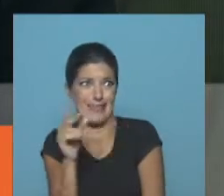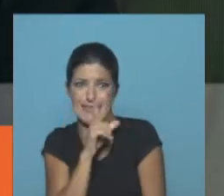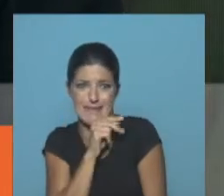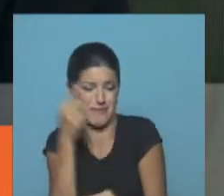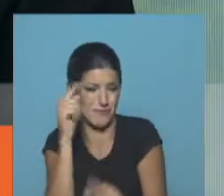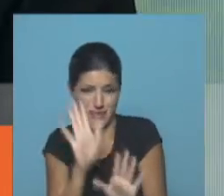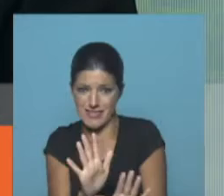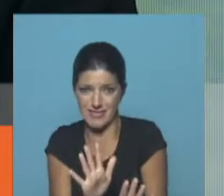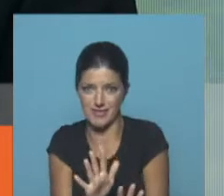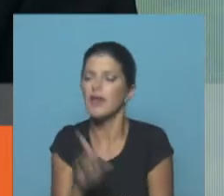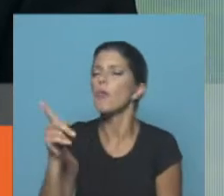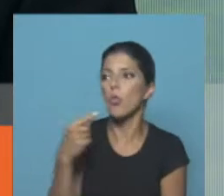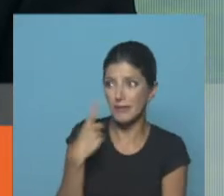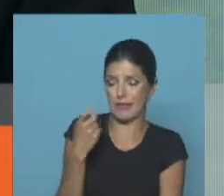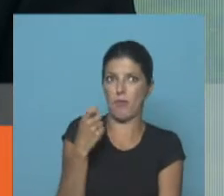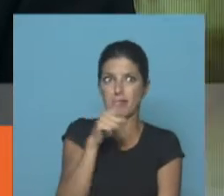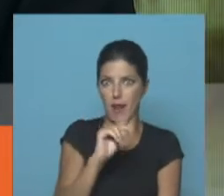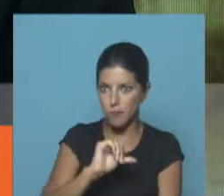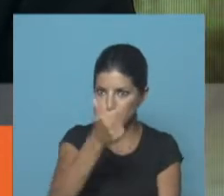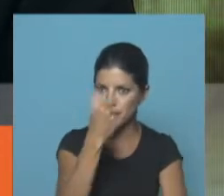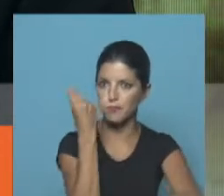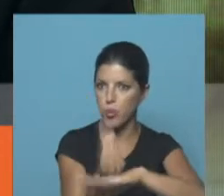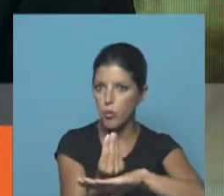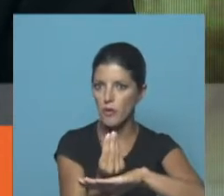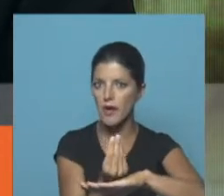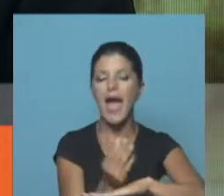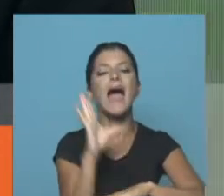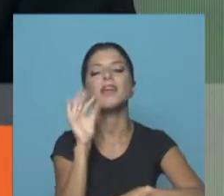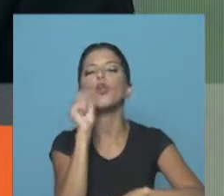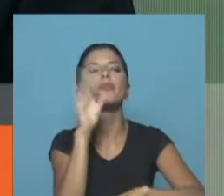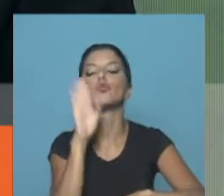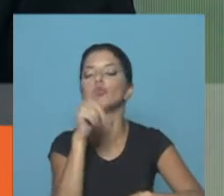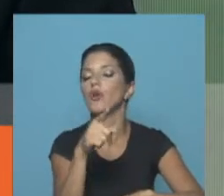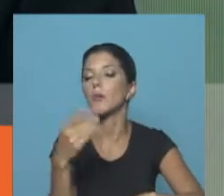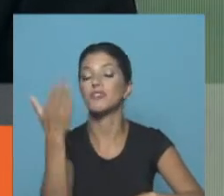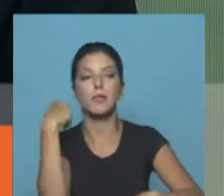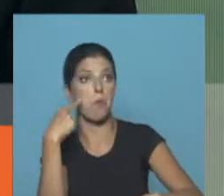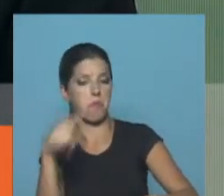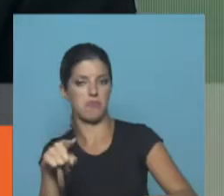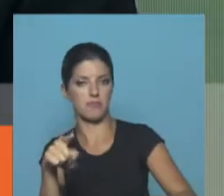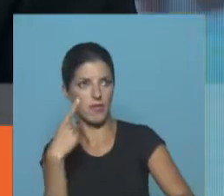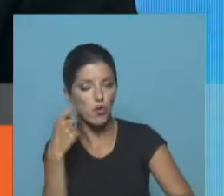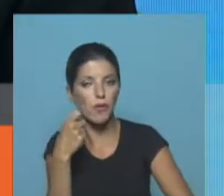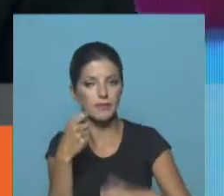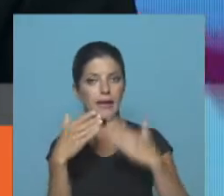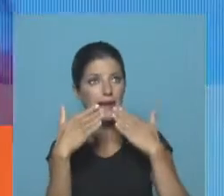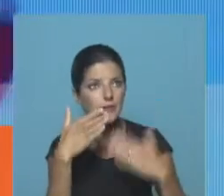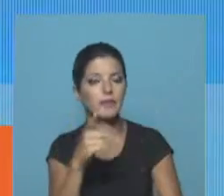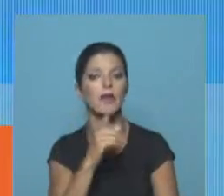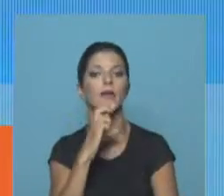las elecciones, ¿qué de Estados Unidos que no sabías que existía o que no sabías que estaba ahí, descubriste a partir del triunfo de Trump?